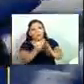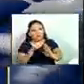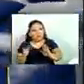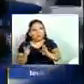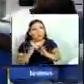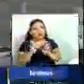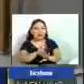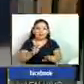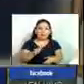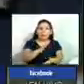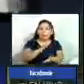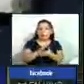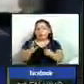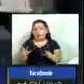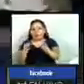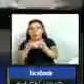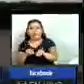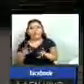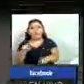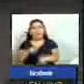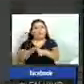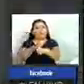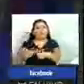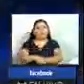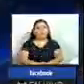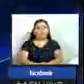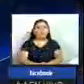sumar a la pandemia estas enfermedades